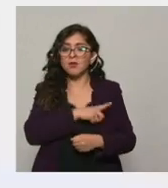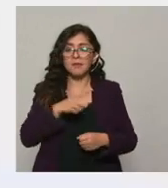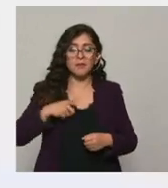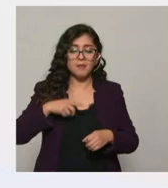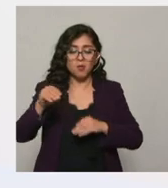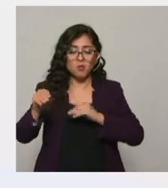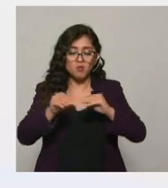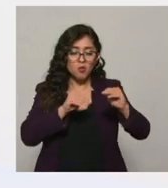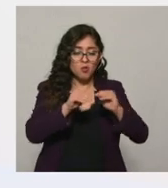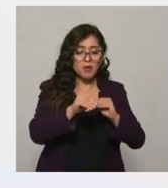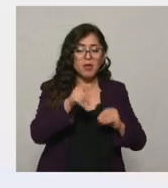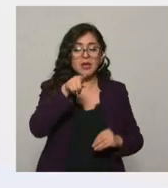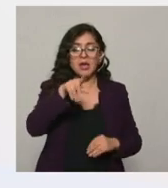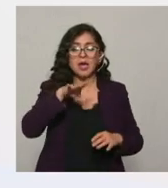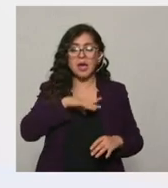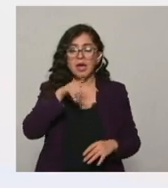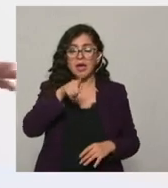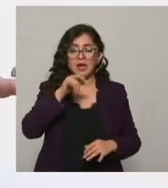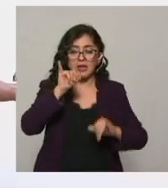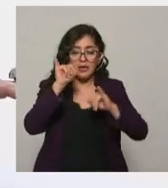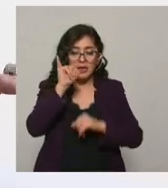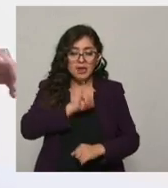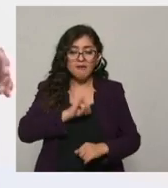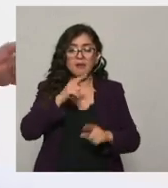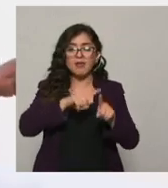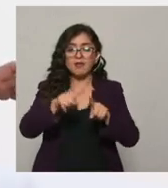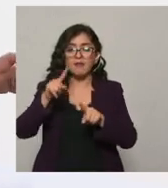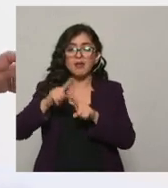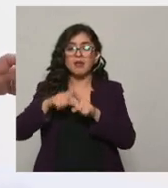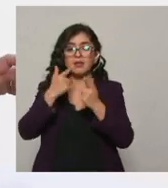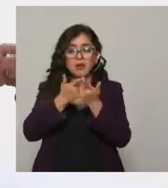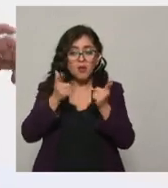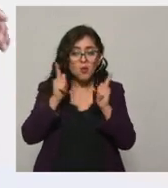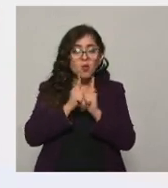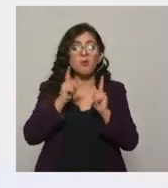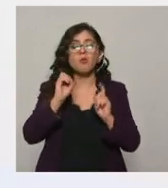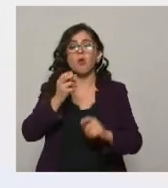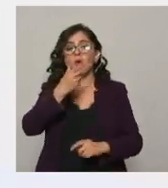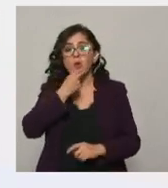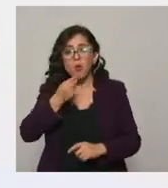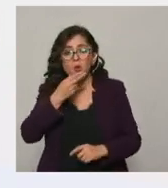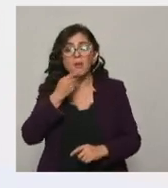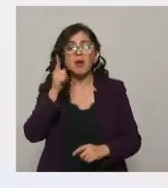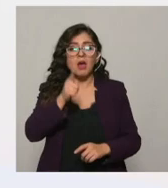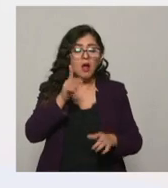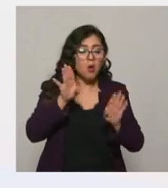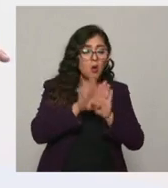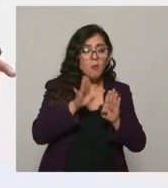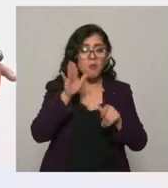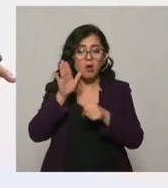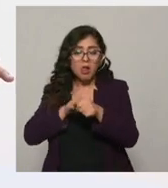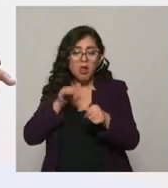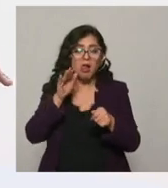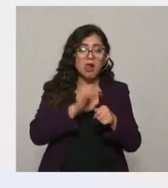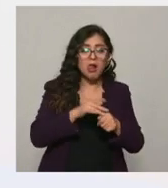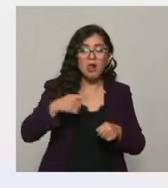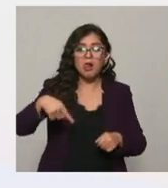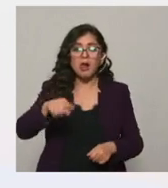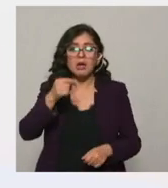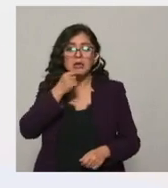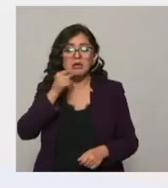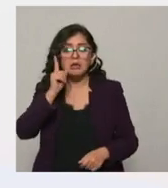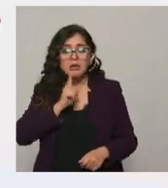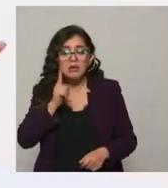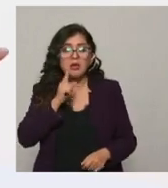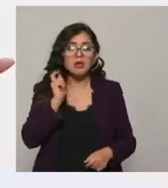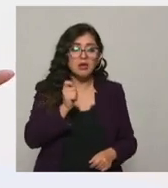allá. Si ya son patrones de grupos de hombres que están acechando, que están predando, ya las niñas las